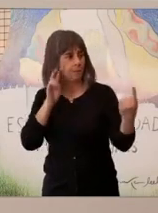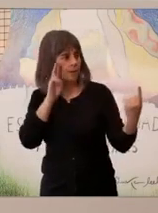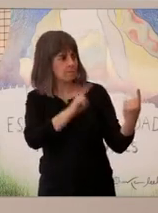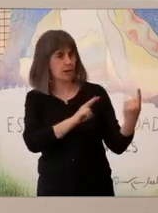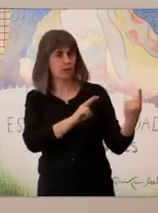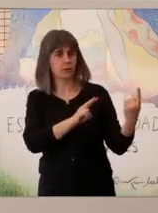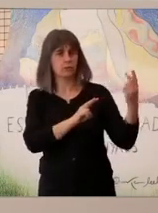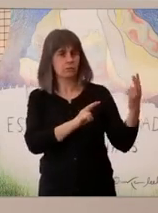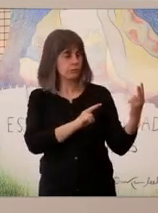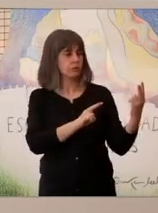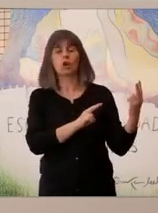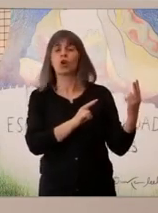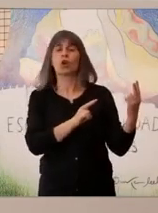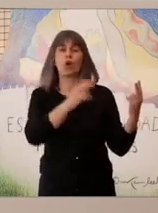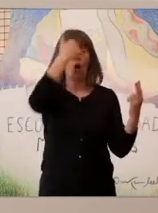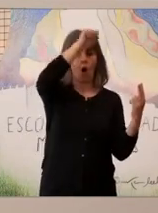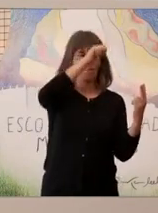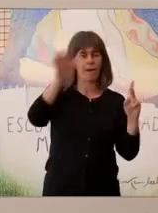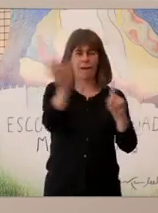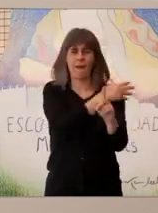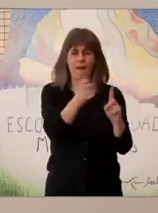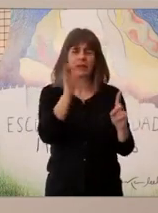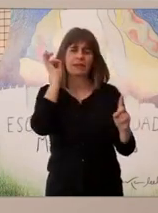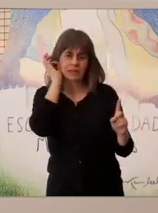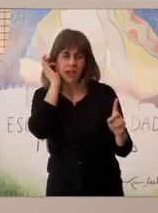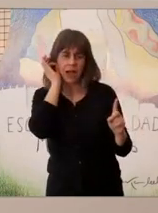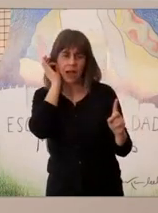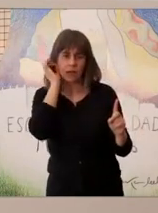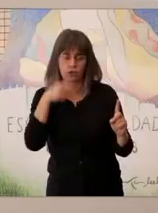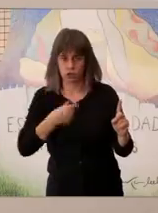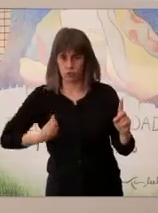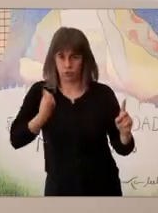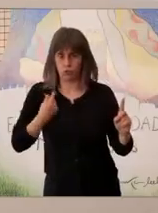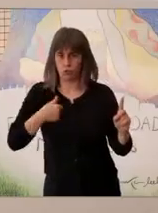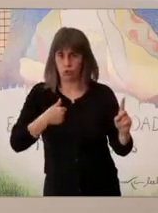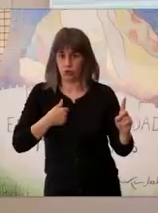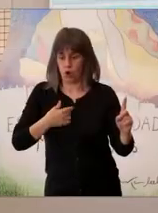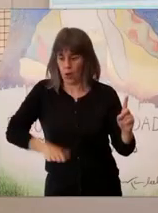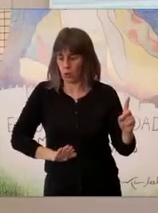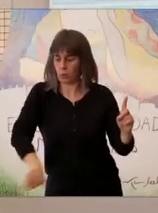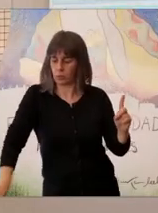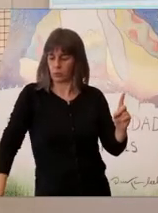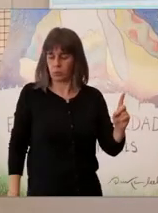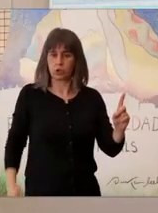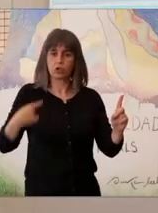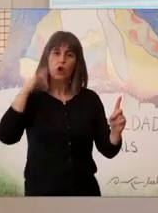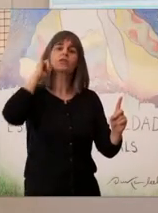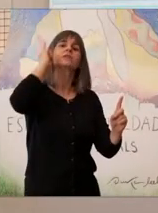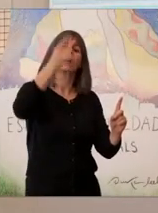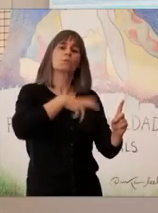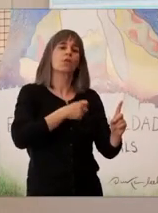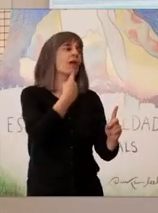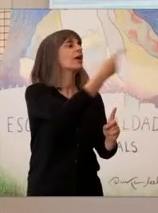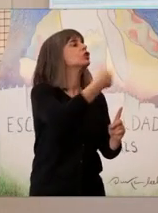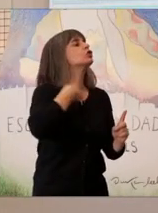a una chica entre dos contenedores, que vamos, que me asustó, yo metí al niño por detrás y llamé a la policía, le dije, estoy llamando a la policía. Obviamente yo no me